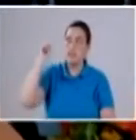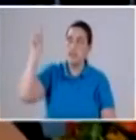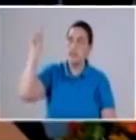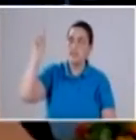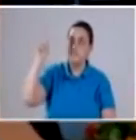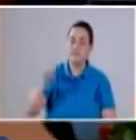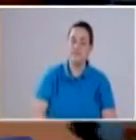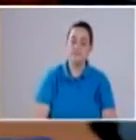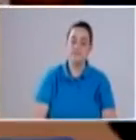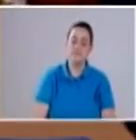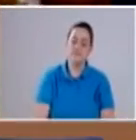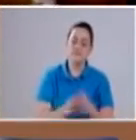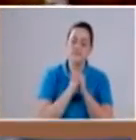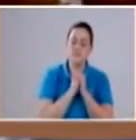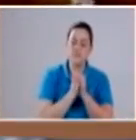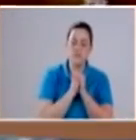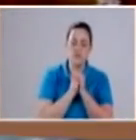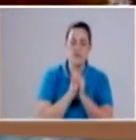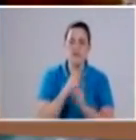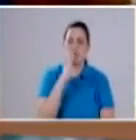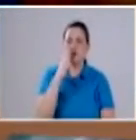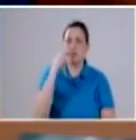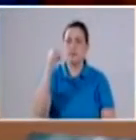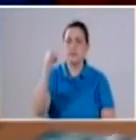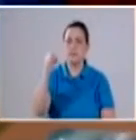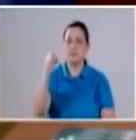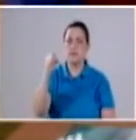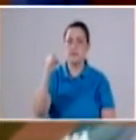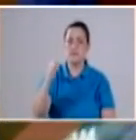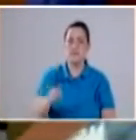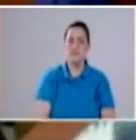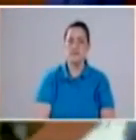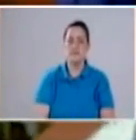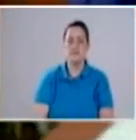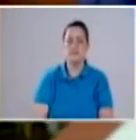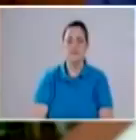Pero por favor, hermano amado,